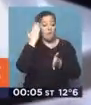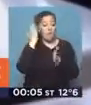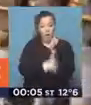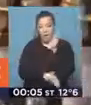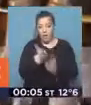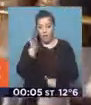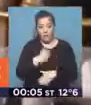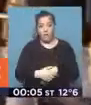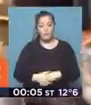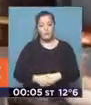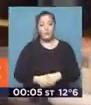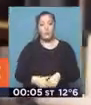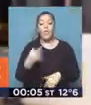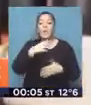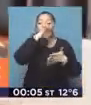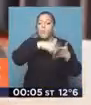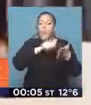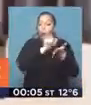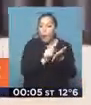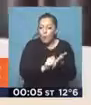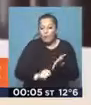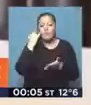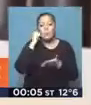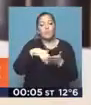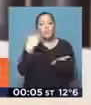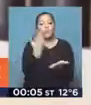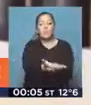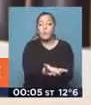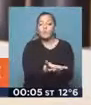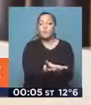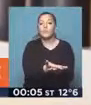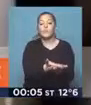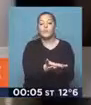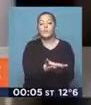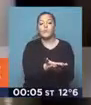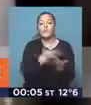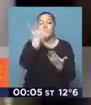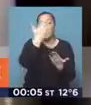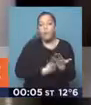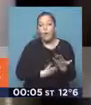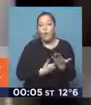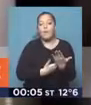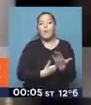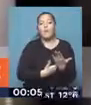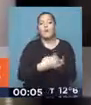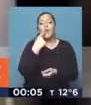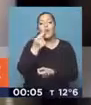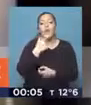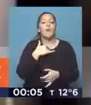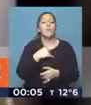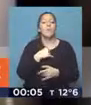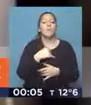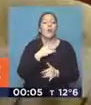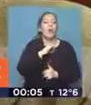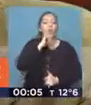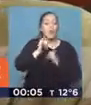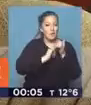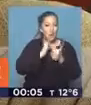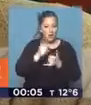tendrán que completar un formulario y presentar por escrito un informe que refleje el contenido de la exposición a realizar